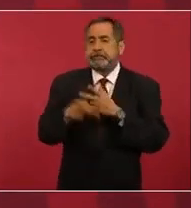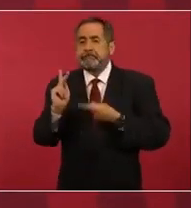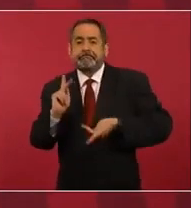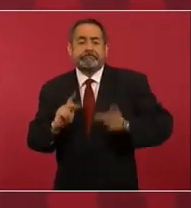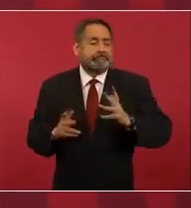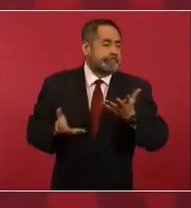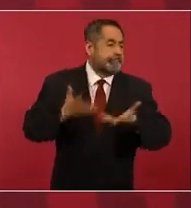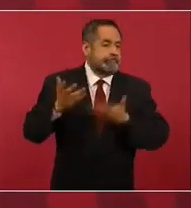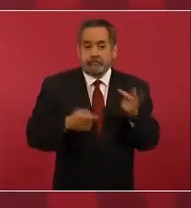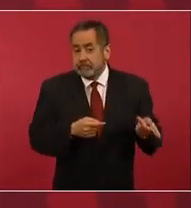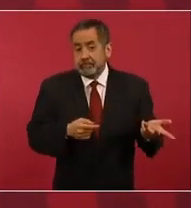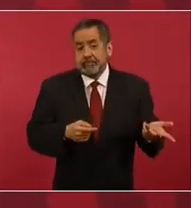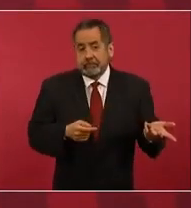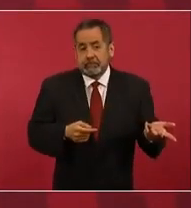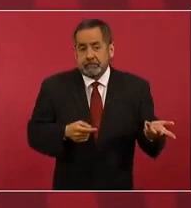los